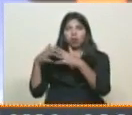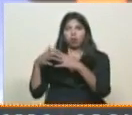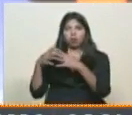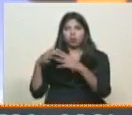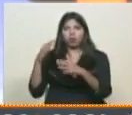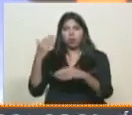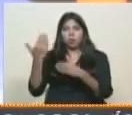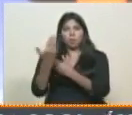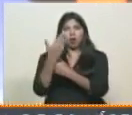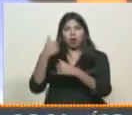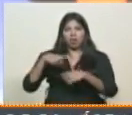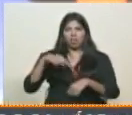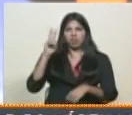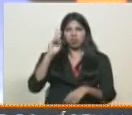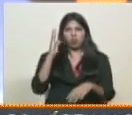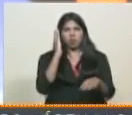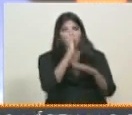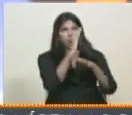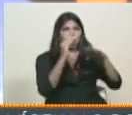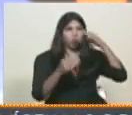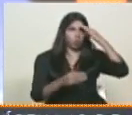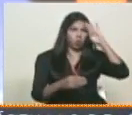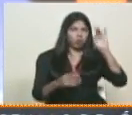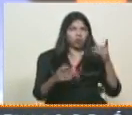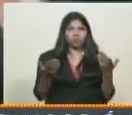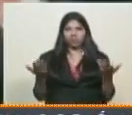humanos de la onu sobre venezuela